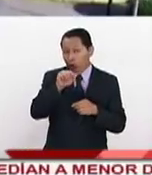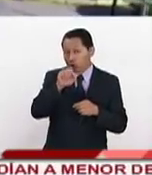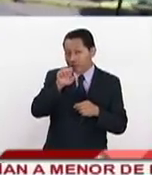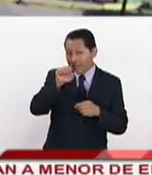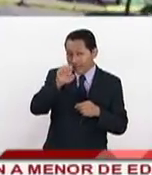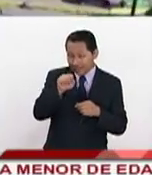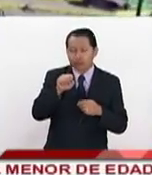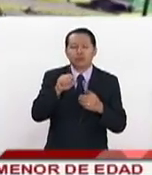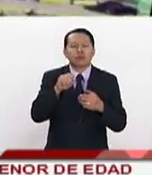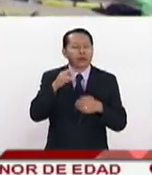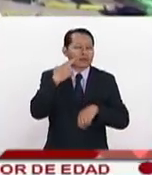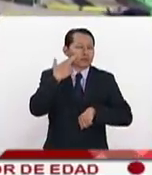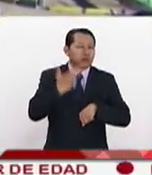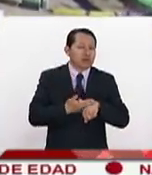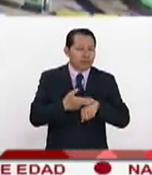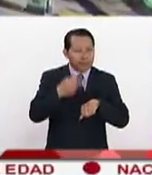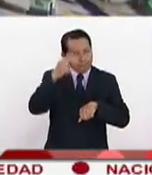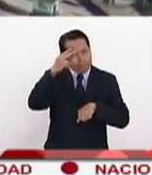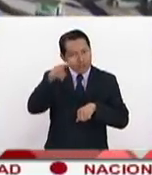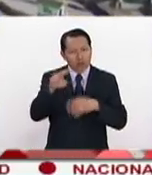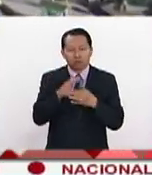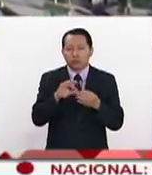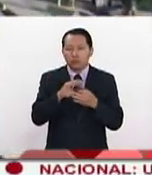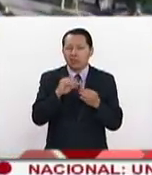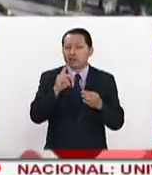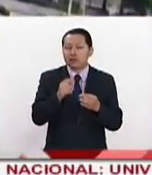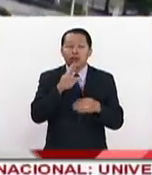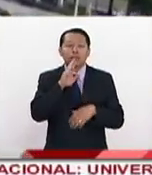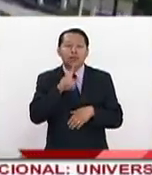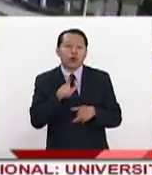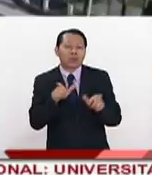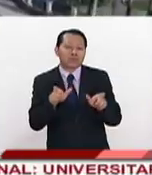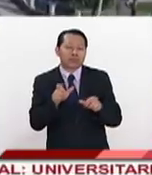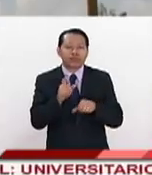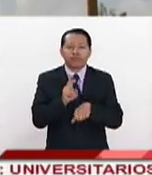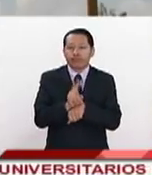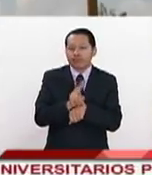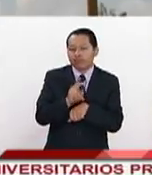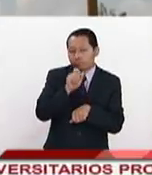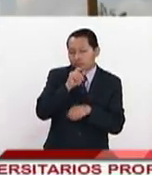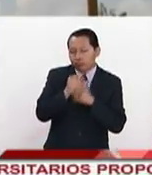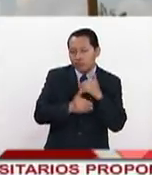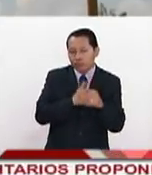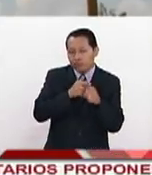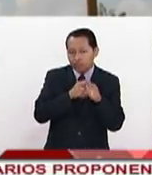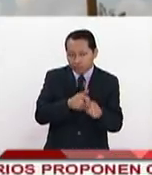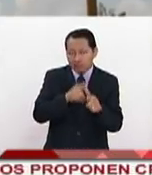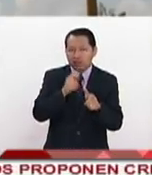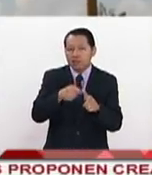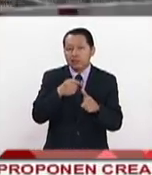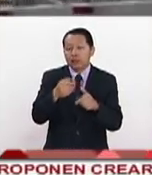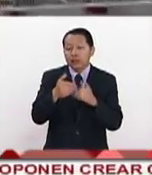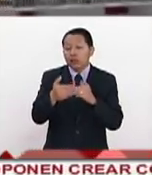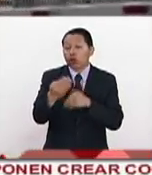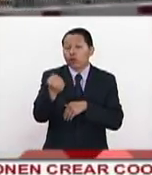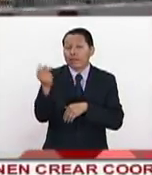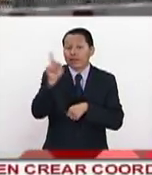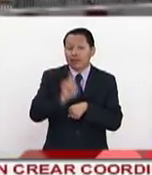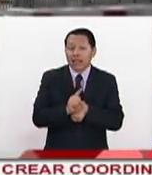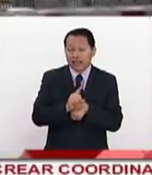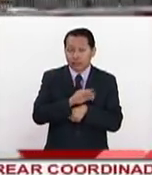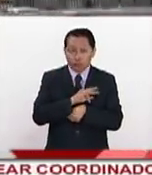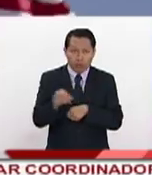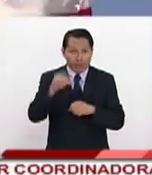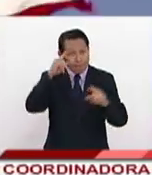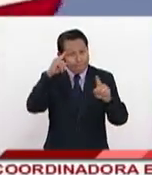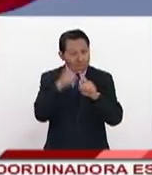Kalach, informó que ya se cerró el capítulo de mejora regulatoria y se sigue avanzando. Se espera que en los 9 días de negociación se logre